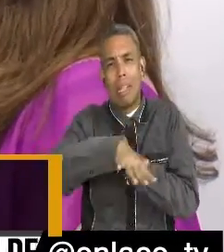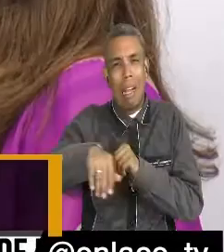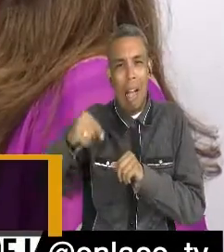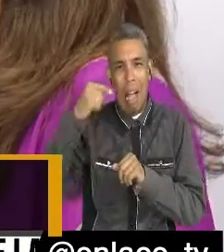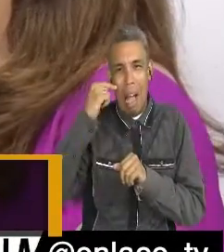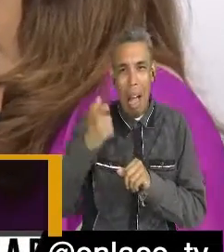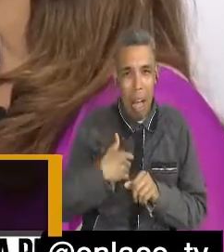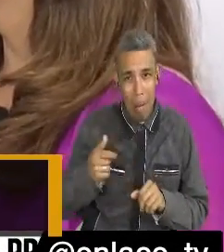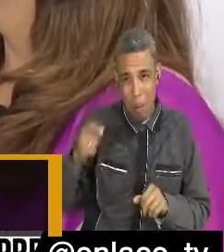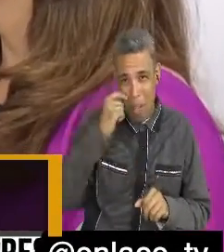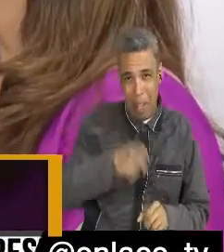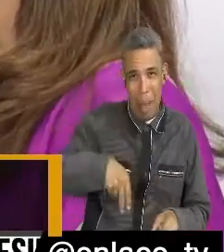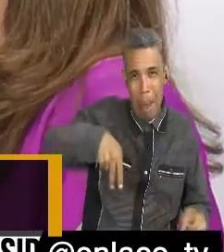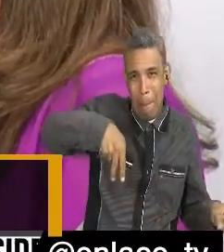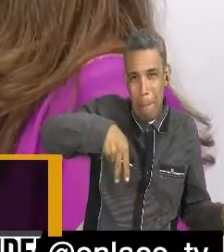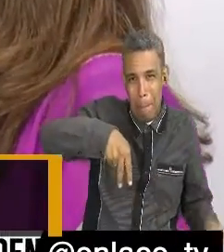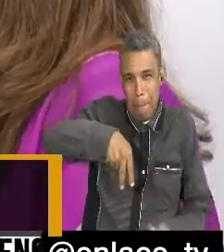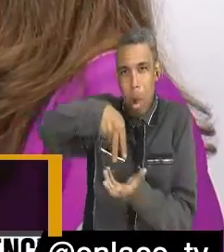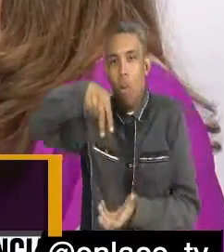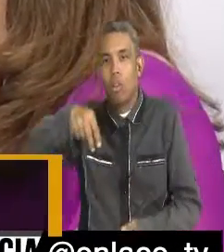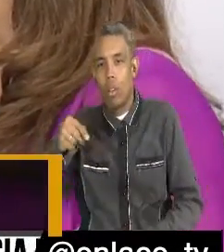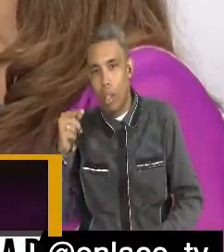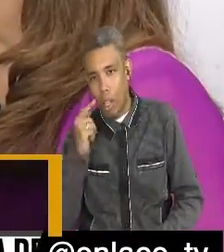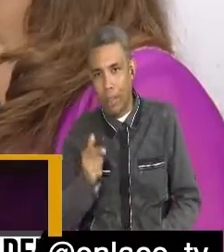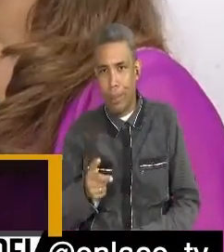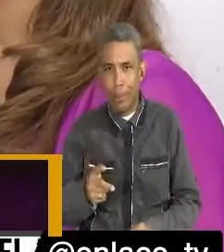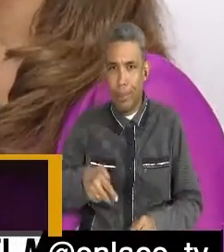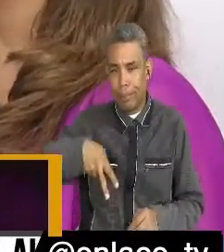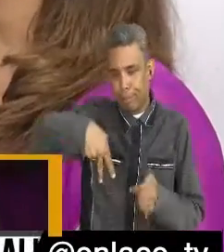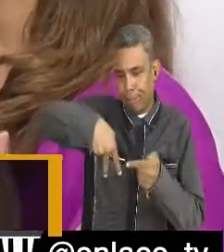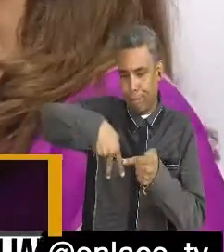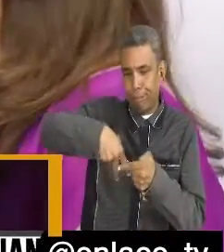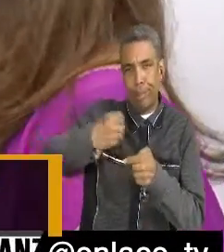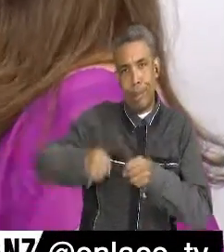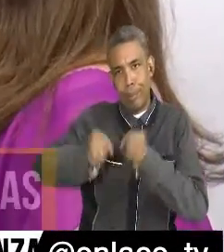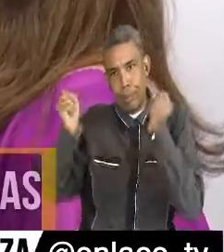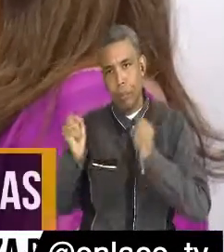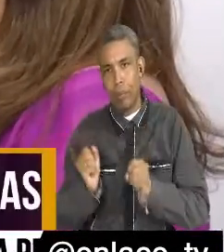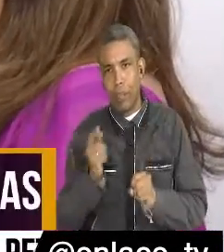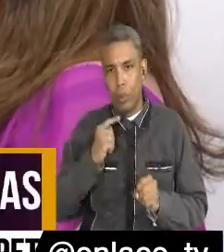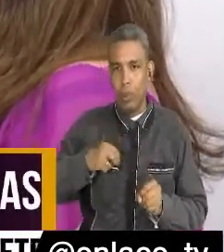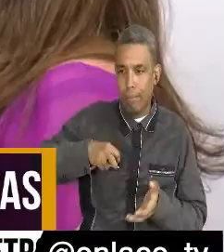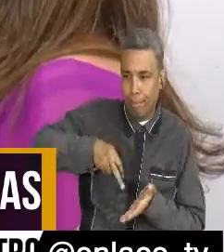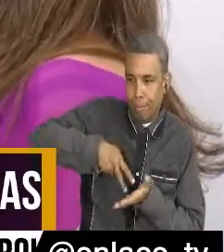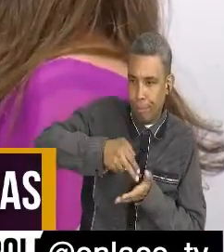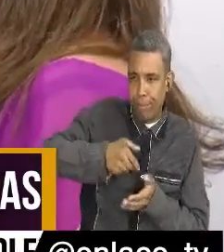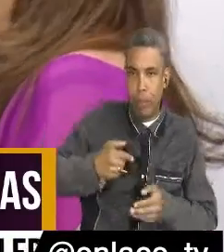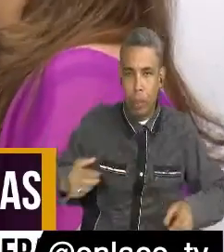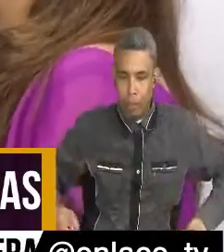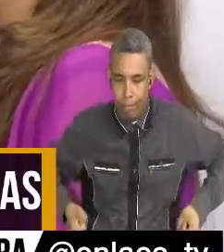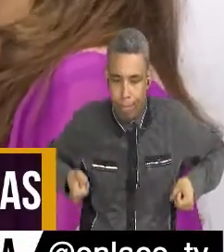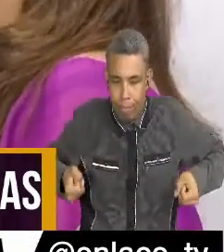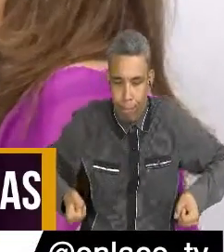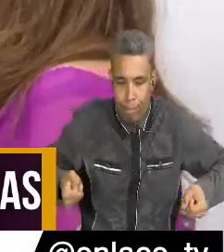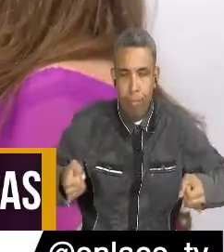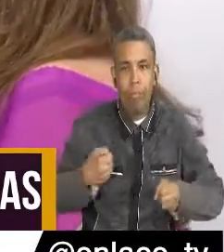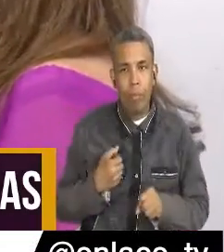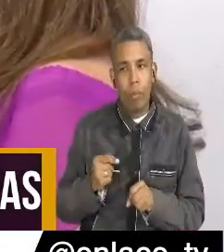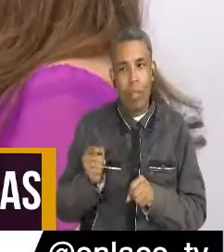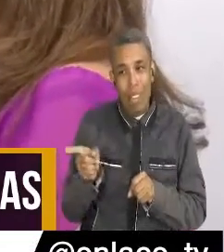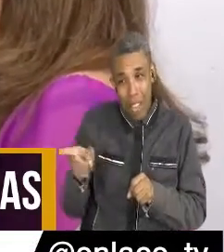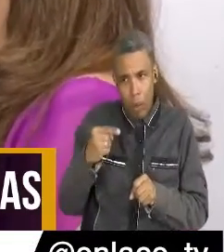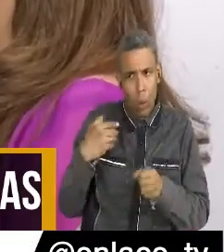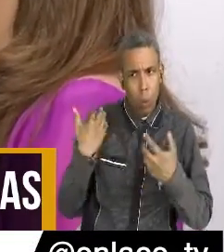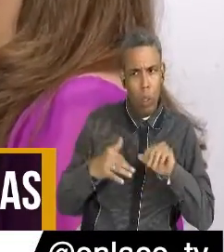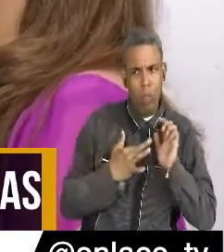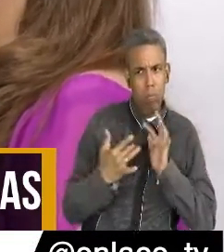en la fuerza, que por X o Y razón ha perdido alguna de sus extremidades. ¿Tienen ustedes algún punto en la ciudad en donde realizan este llamado a la